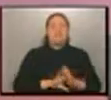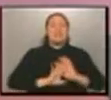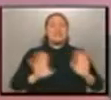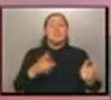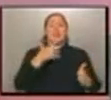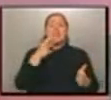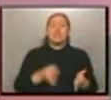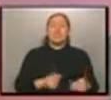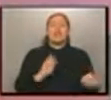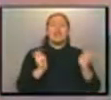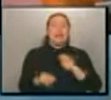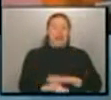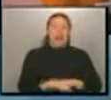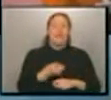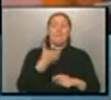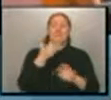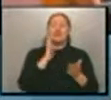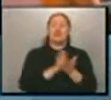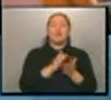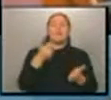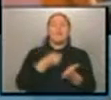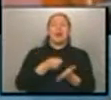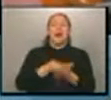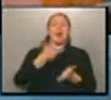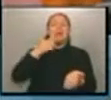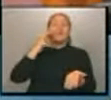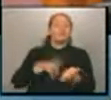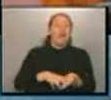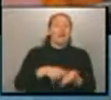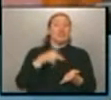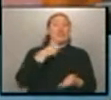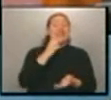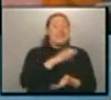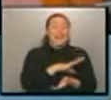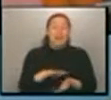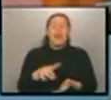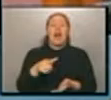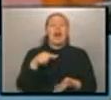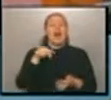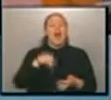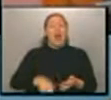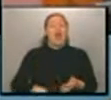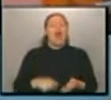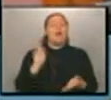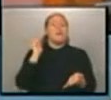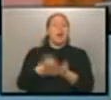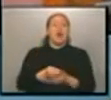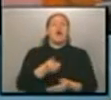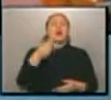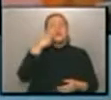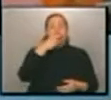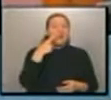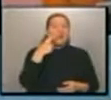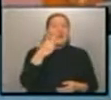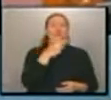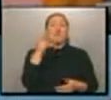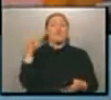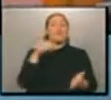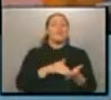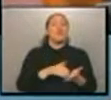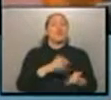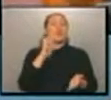Argentina. Dejó algunos datos más, sí. Luis Miguel Echeveire. ¿Qué aportó en cuanto a la liquidación de soja? Recordamos que la soja es el único cultivo que todavía mantiene